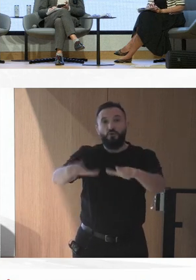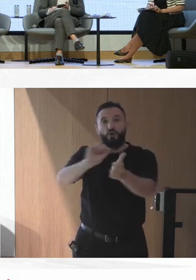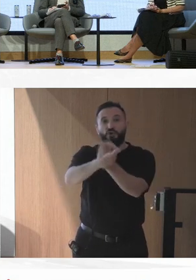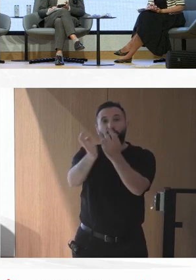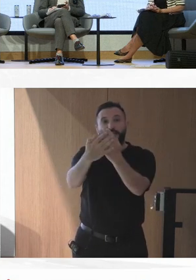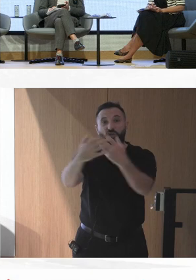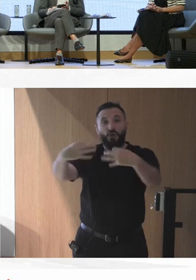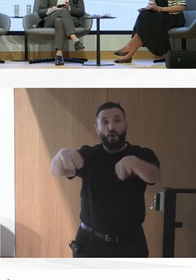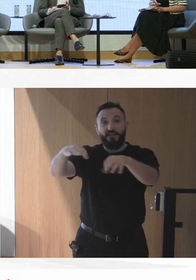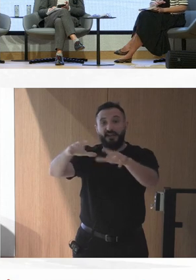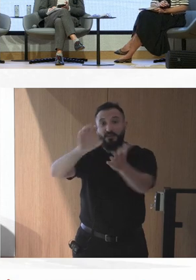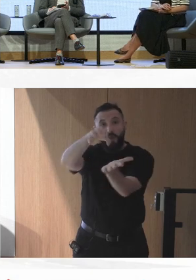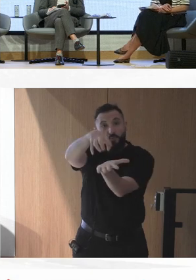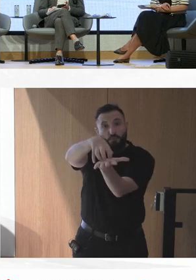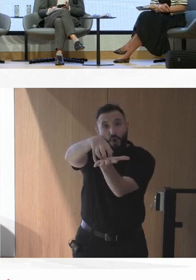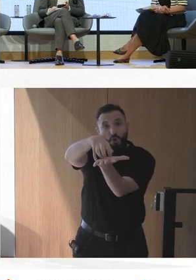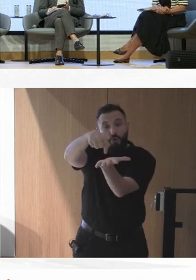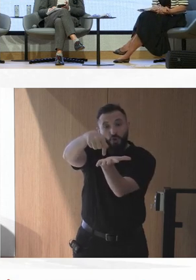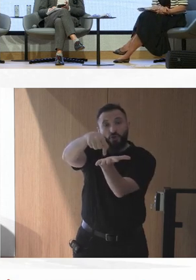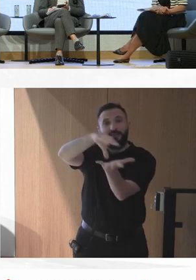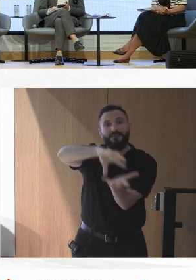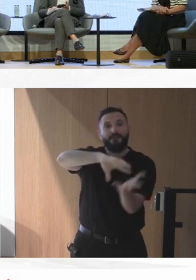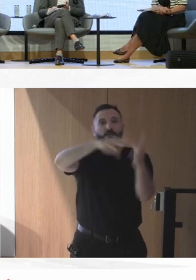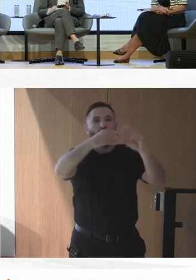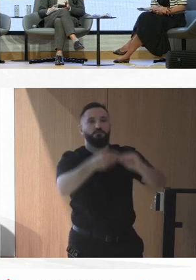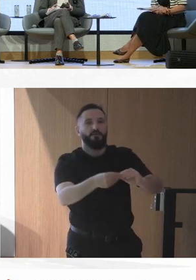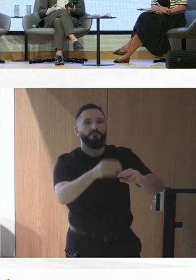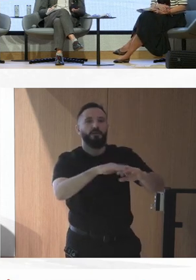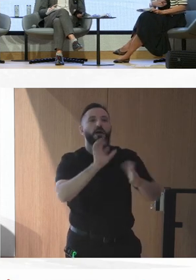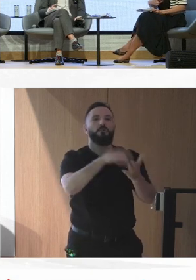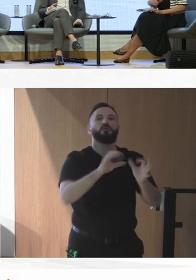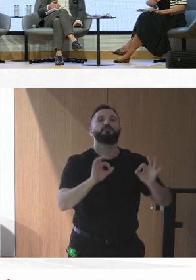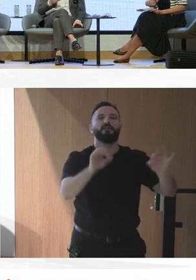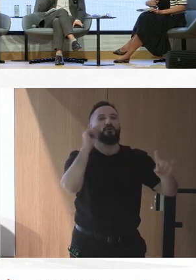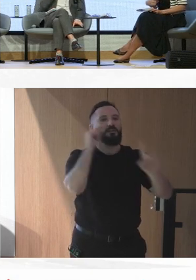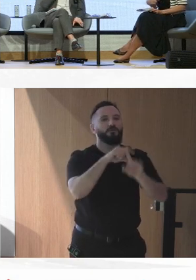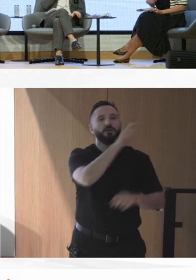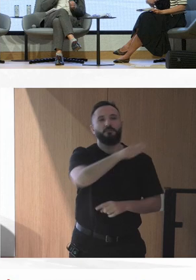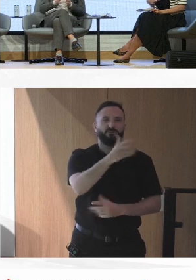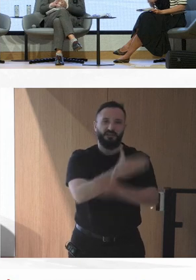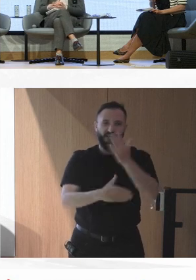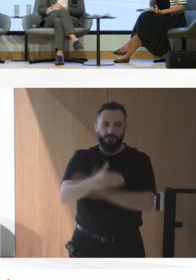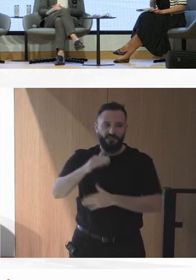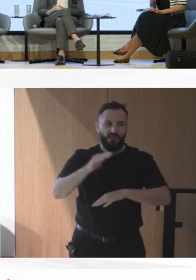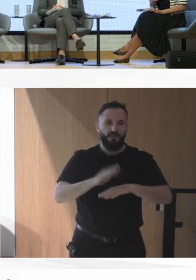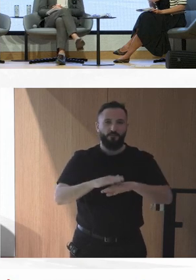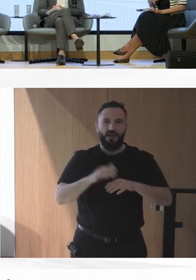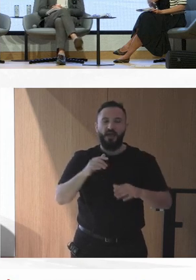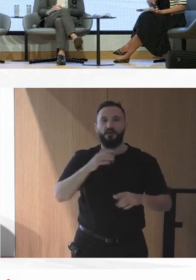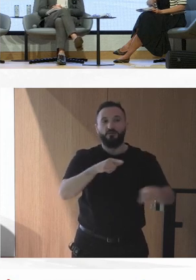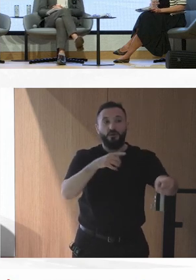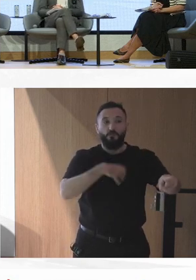prisiones ordinarias, ¿no?, en módulos especiales, ¿no?, para personas con discapacidad intelectual y psicosocial, imputables